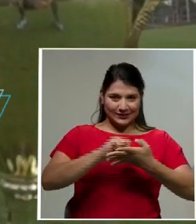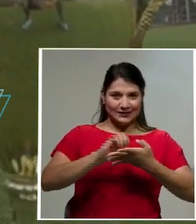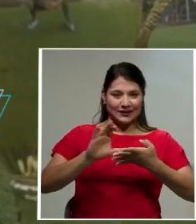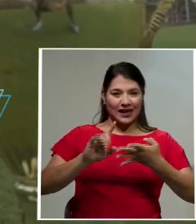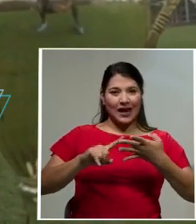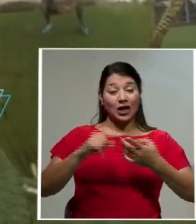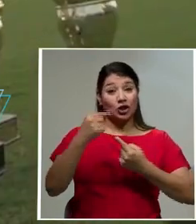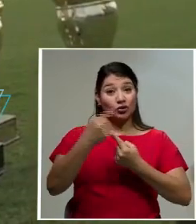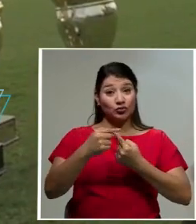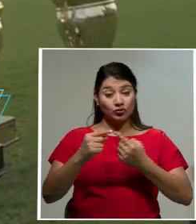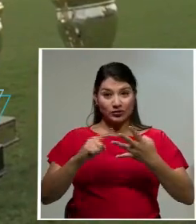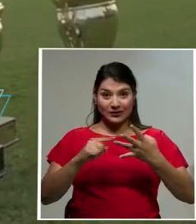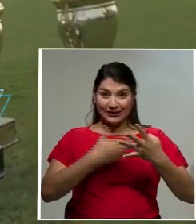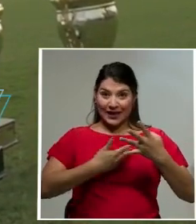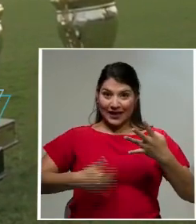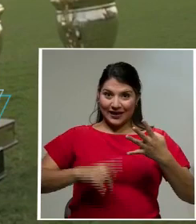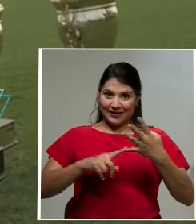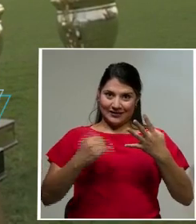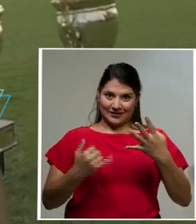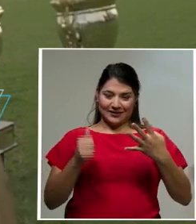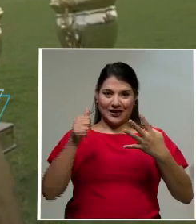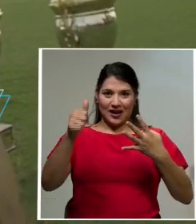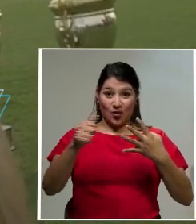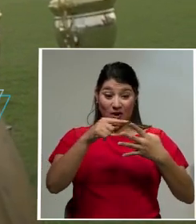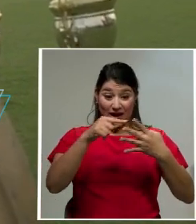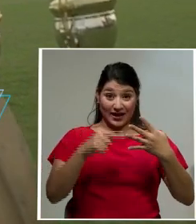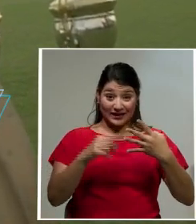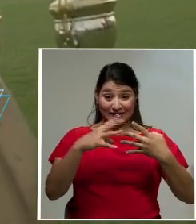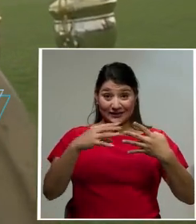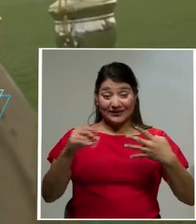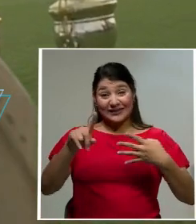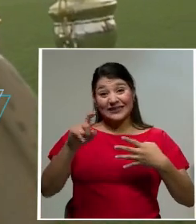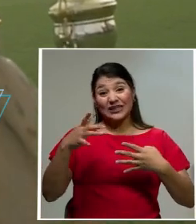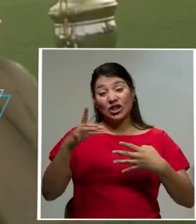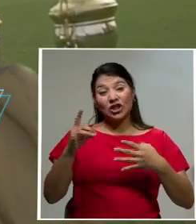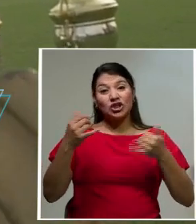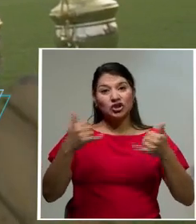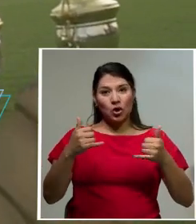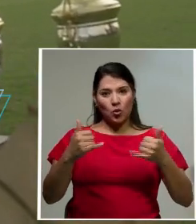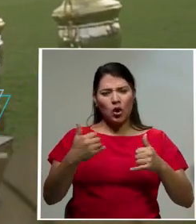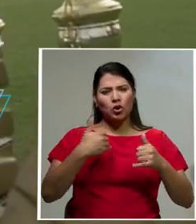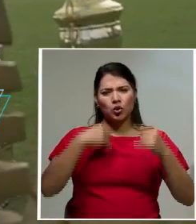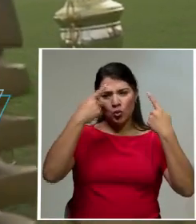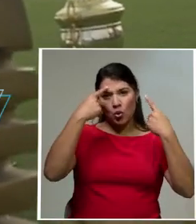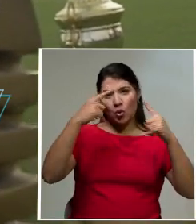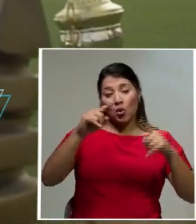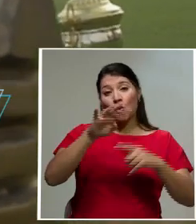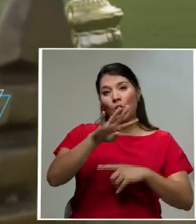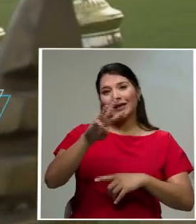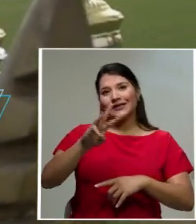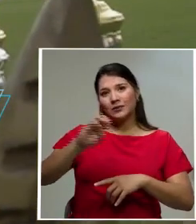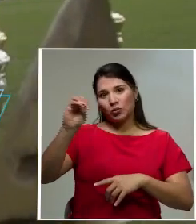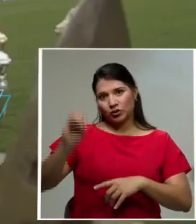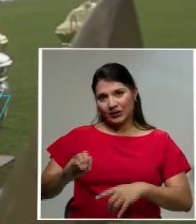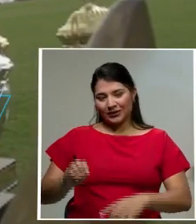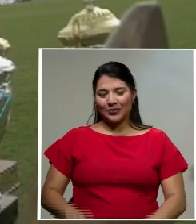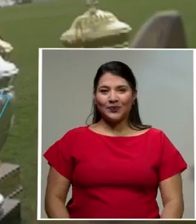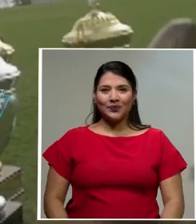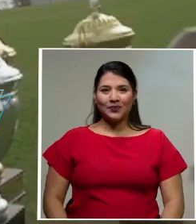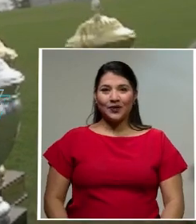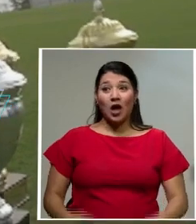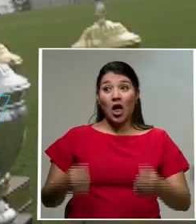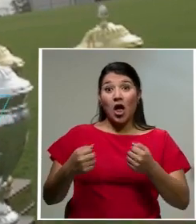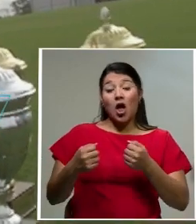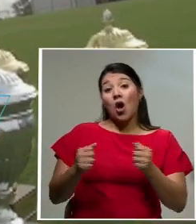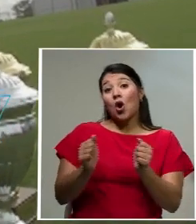y Herediano. Con estos 3 clubes dirigió 118 juegos y obtuvo un rendimiento del 46%. Al frente de los